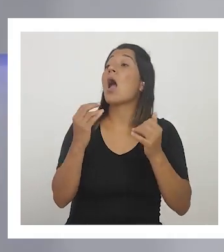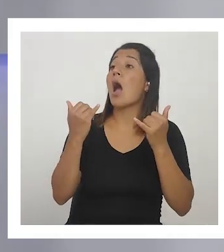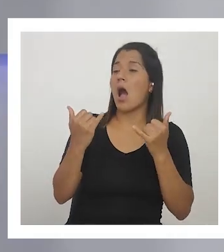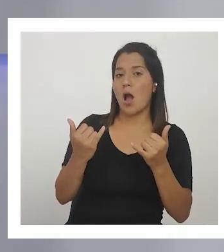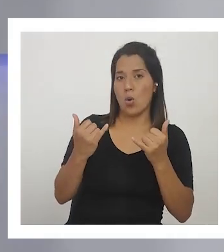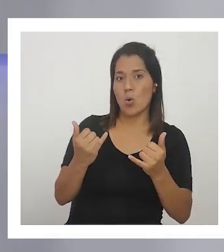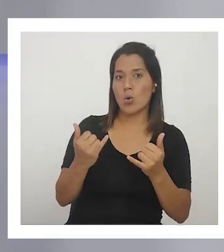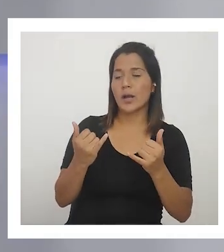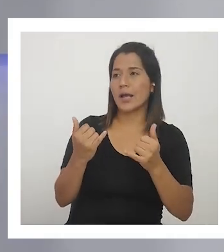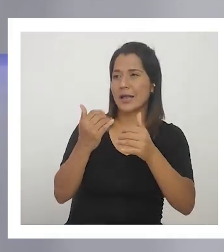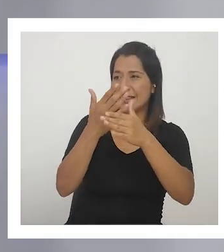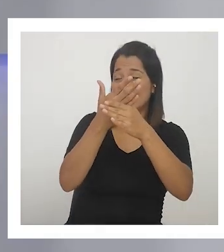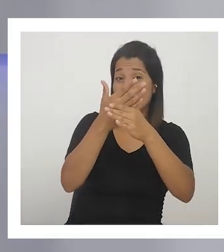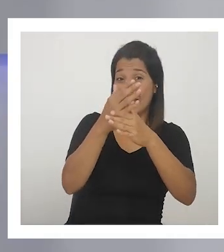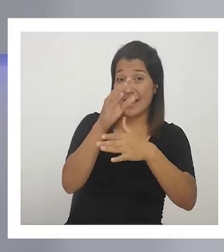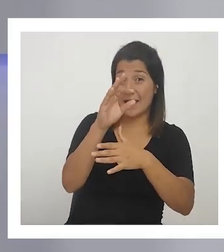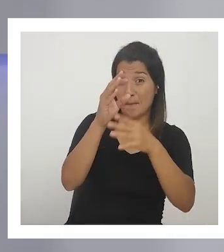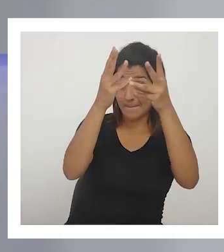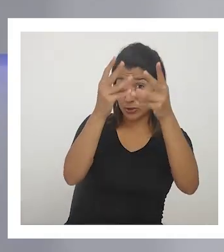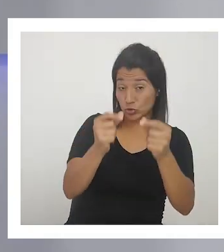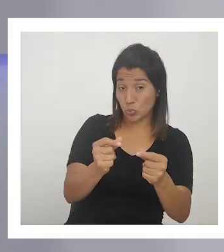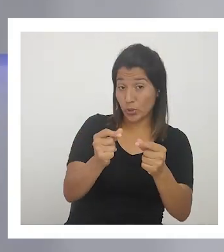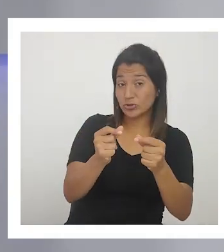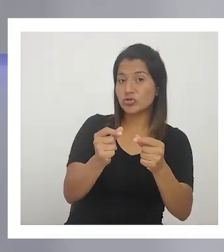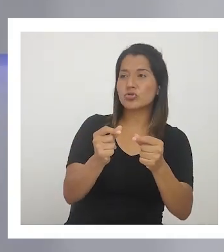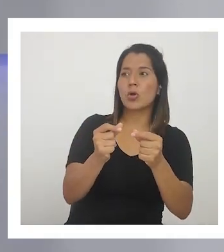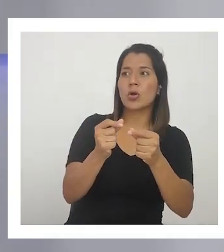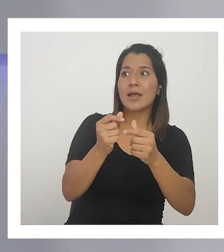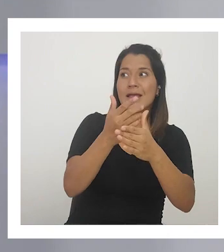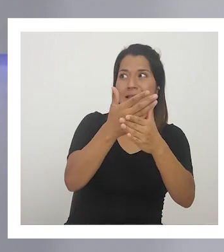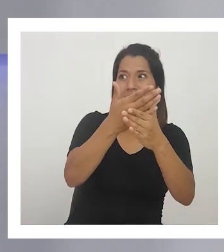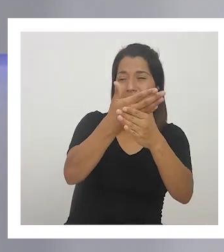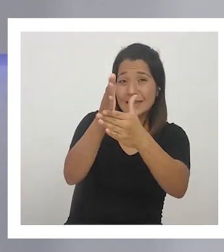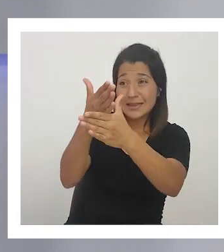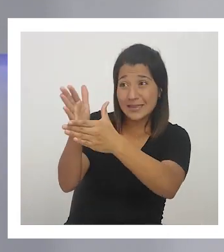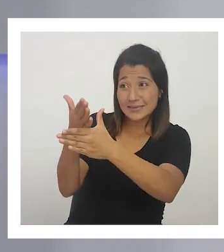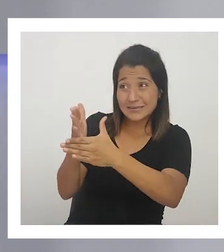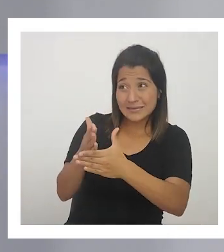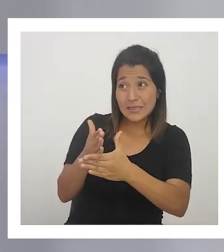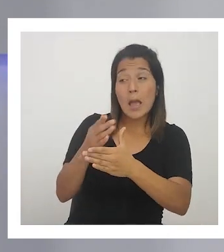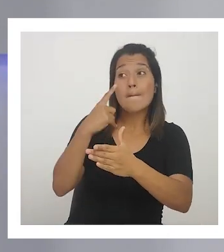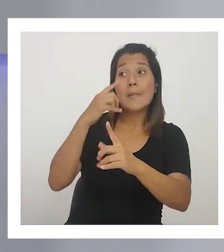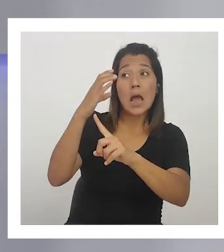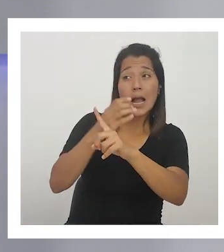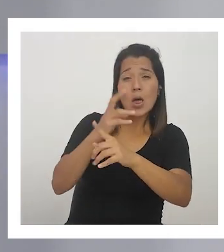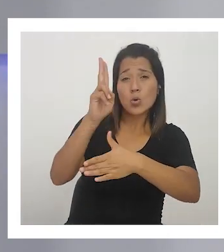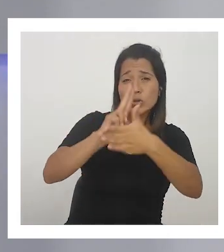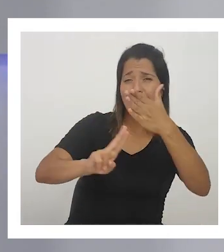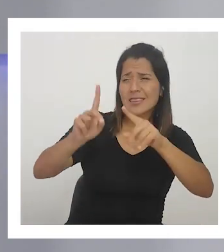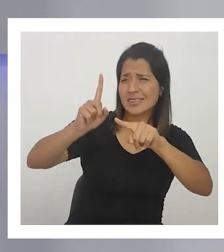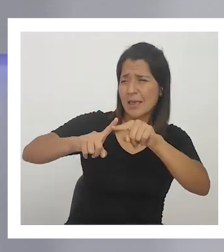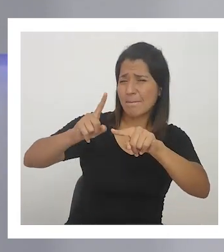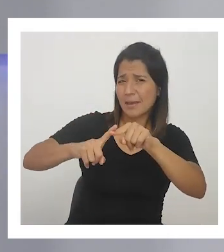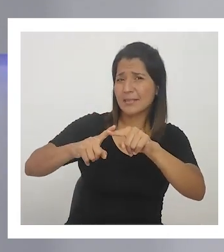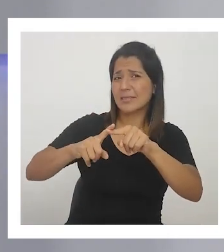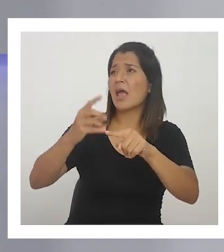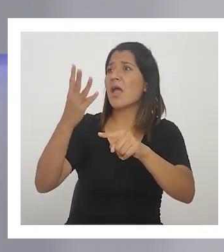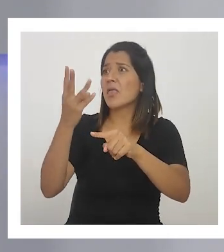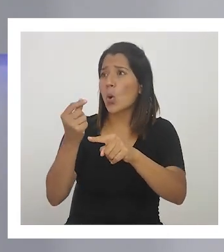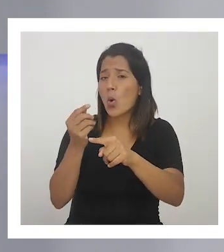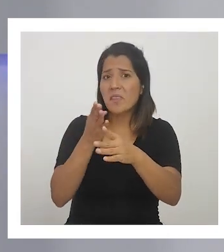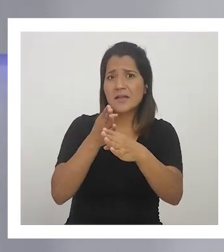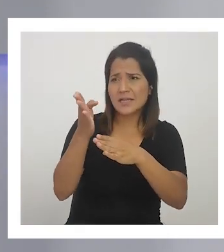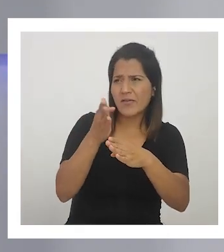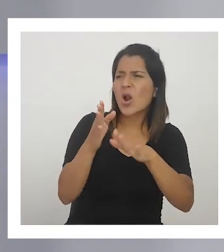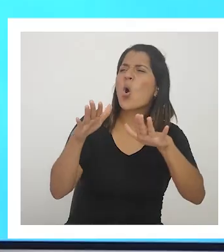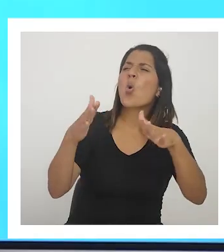específicamente de este FES, hay un monto que se establece a cada universidad según su oferta académica. Don Manuel, usted nos puede explicar muy bien cómo se hace esta distribución.